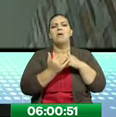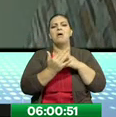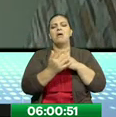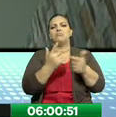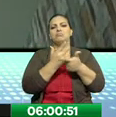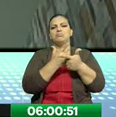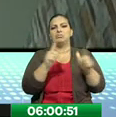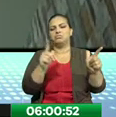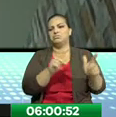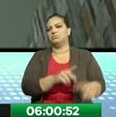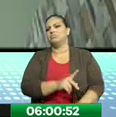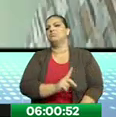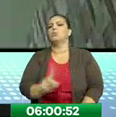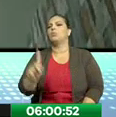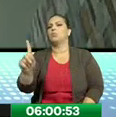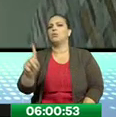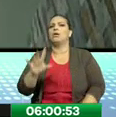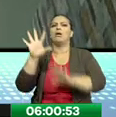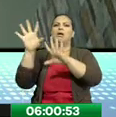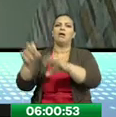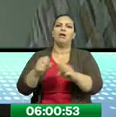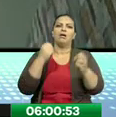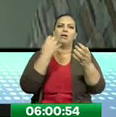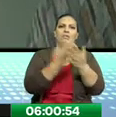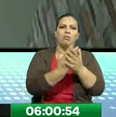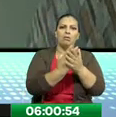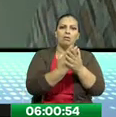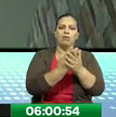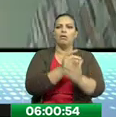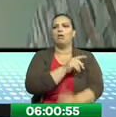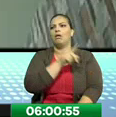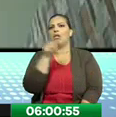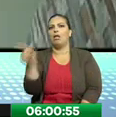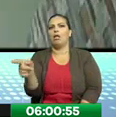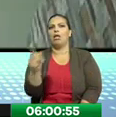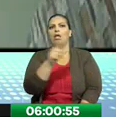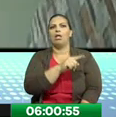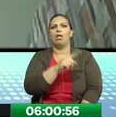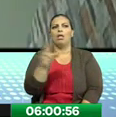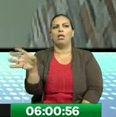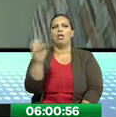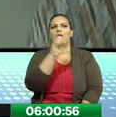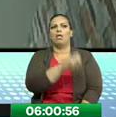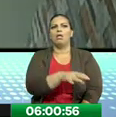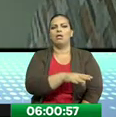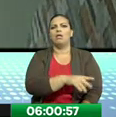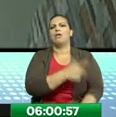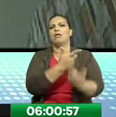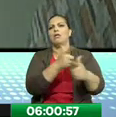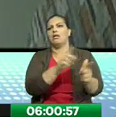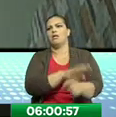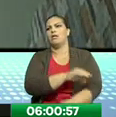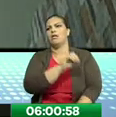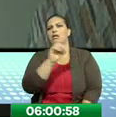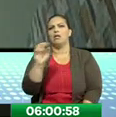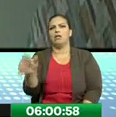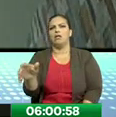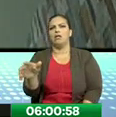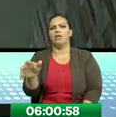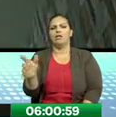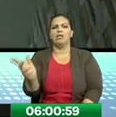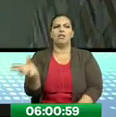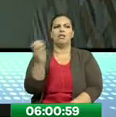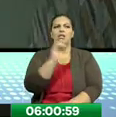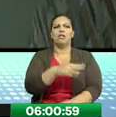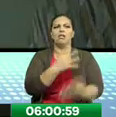calle. Se entiende que humanamente el círculo civilizado donde la sociedad lo